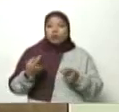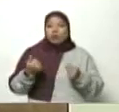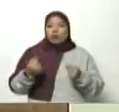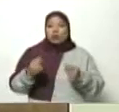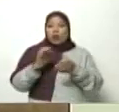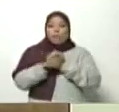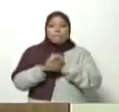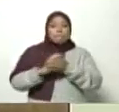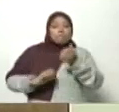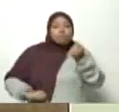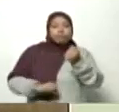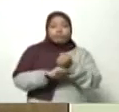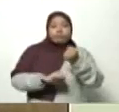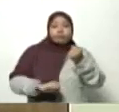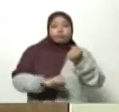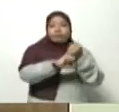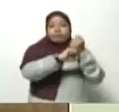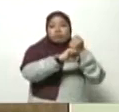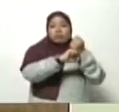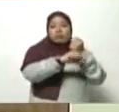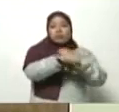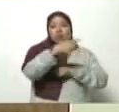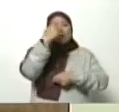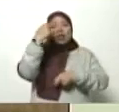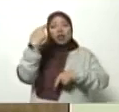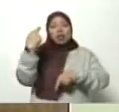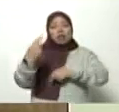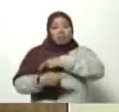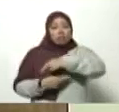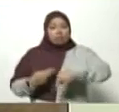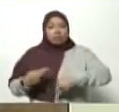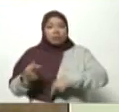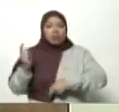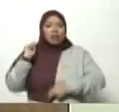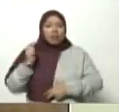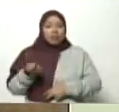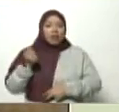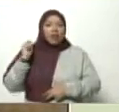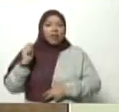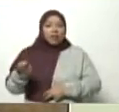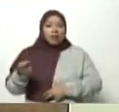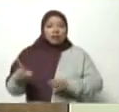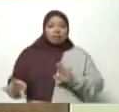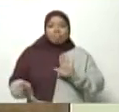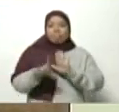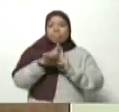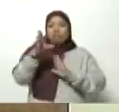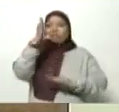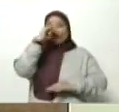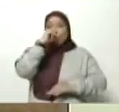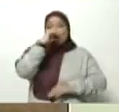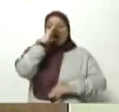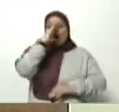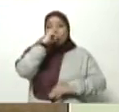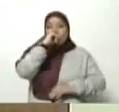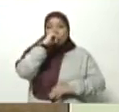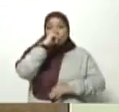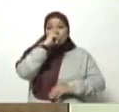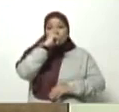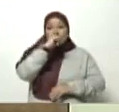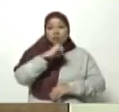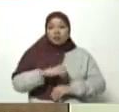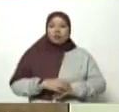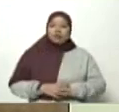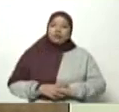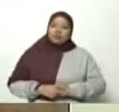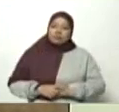mucho apoyo, lo que sale a relucir en sus tareas, en la ejecución de sus tareas, es la ineptitud, el no cumplimiento de